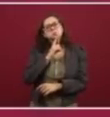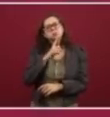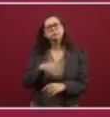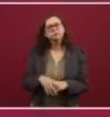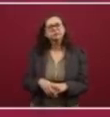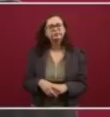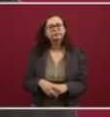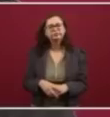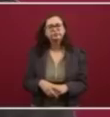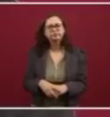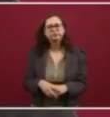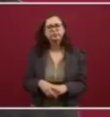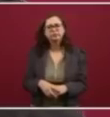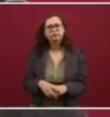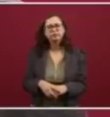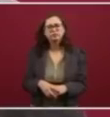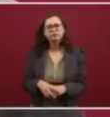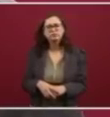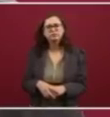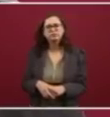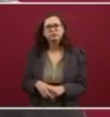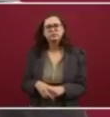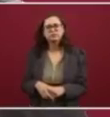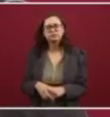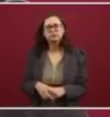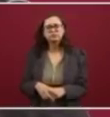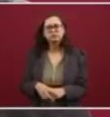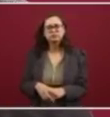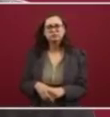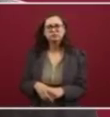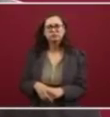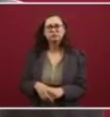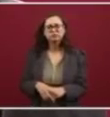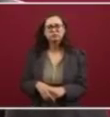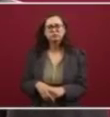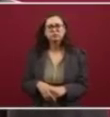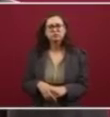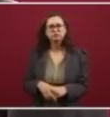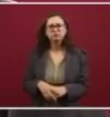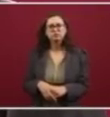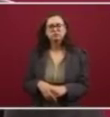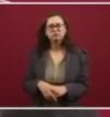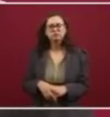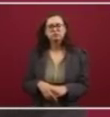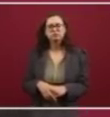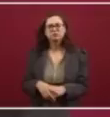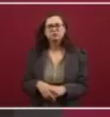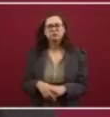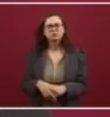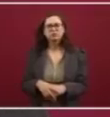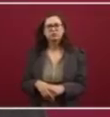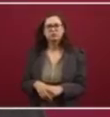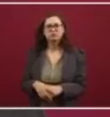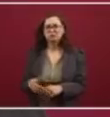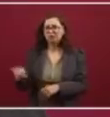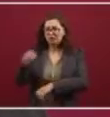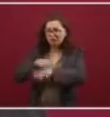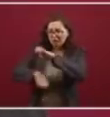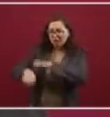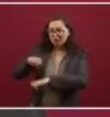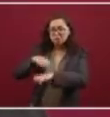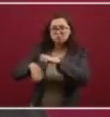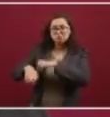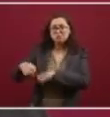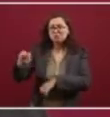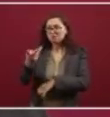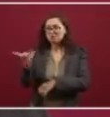Ya nadie se atreve a venir a solicitar ni a Palacio,